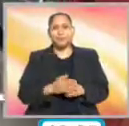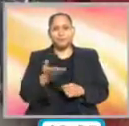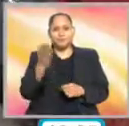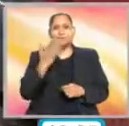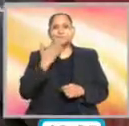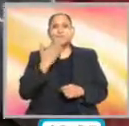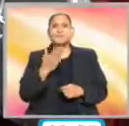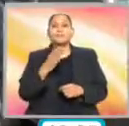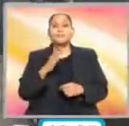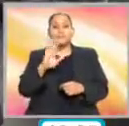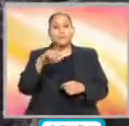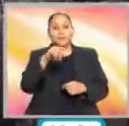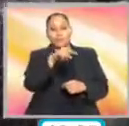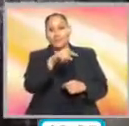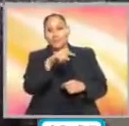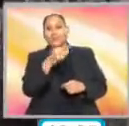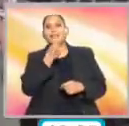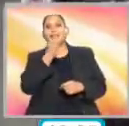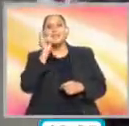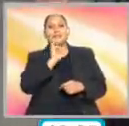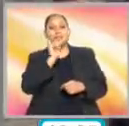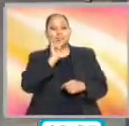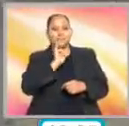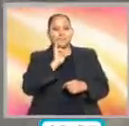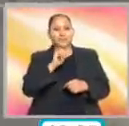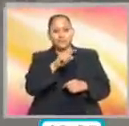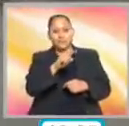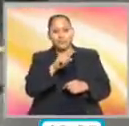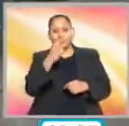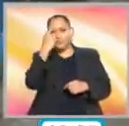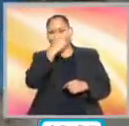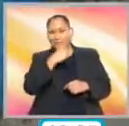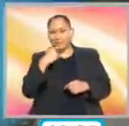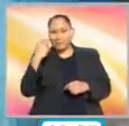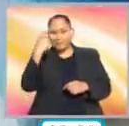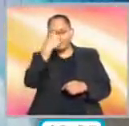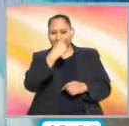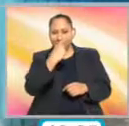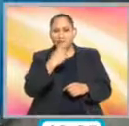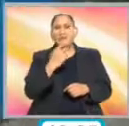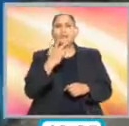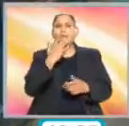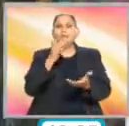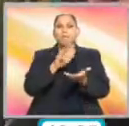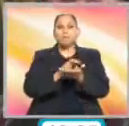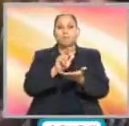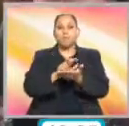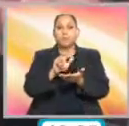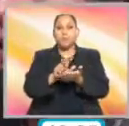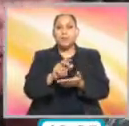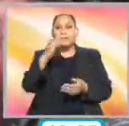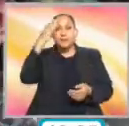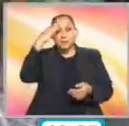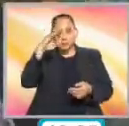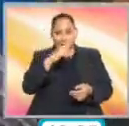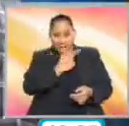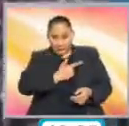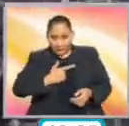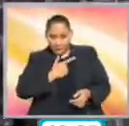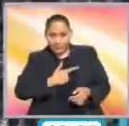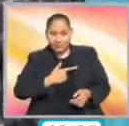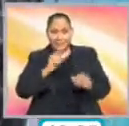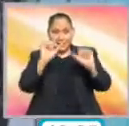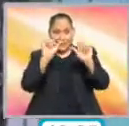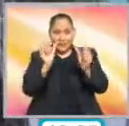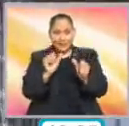Y bueno, mire, aquí está la niña y esta es una rana. Señor, ¿le gusta